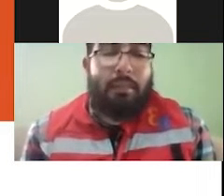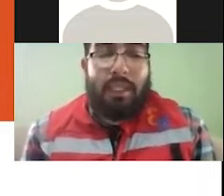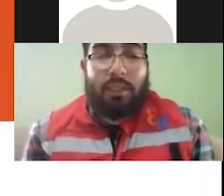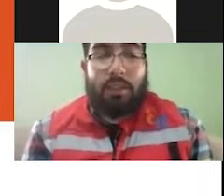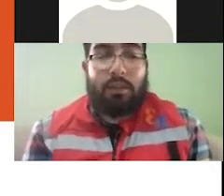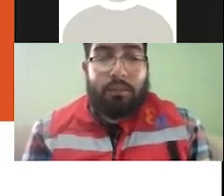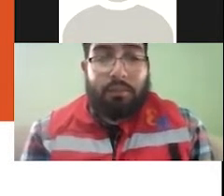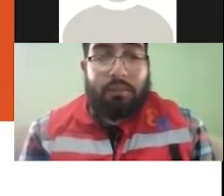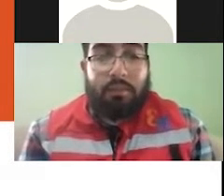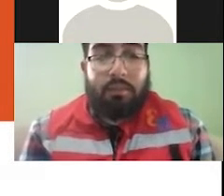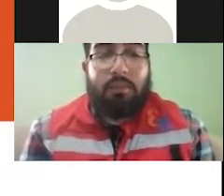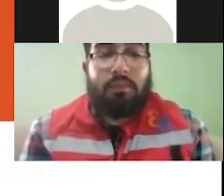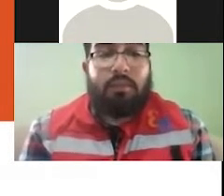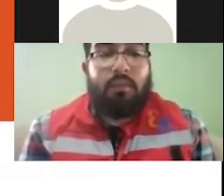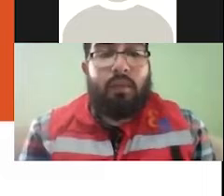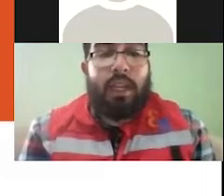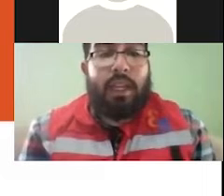agravara más la situación.